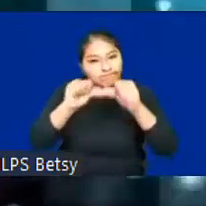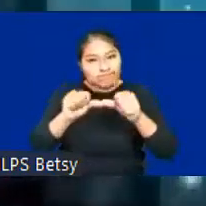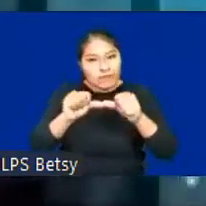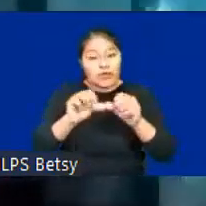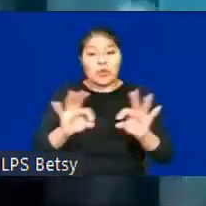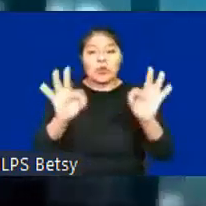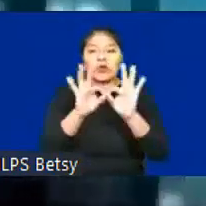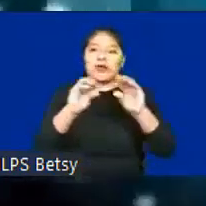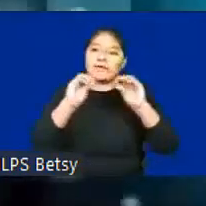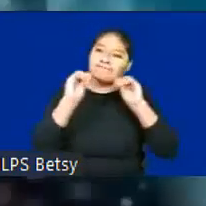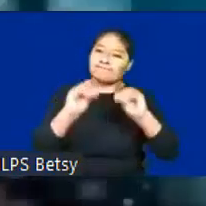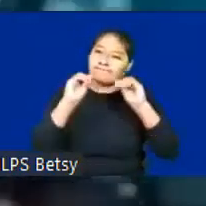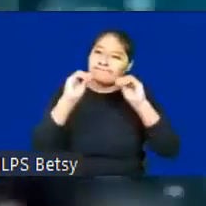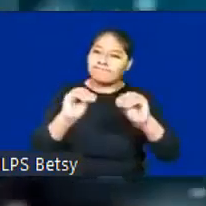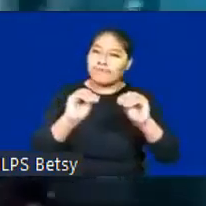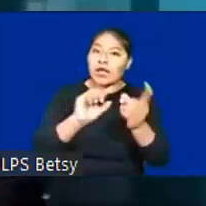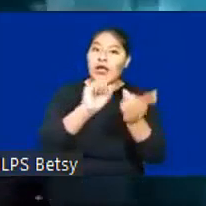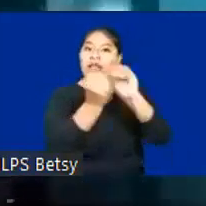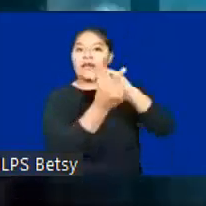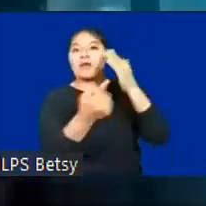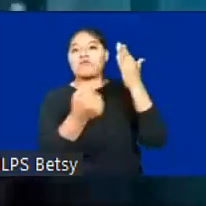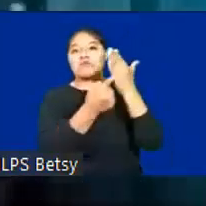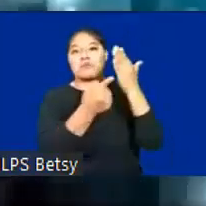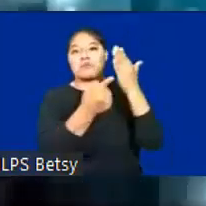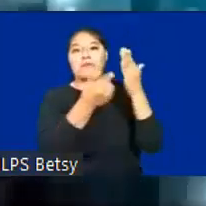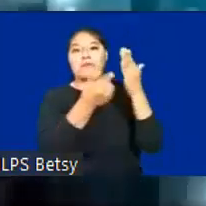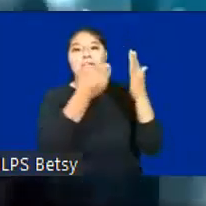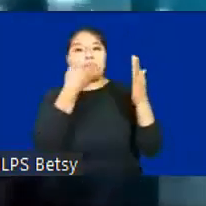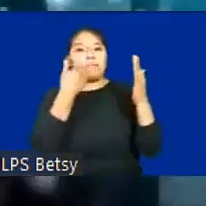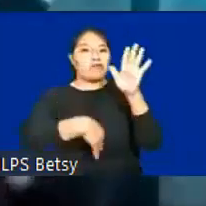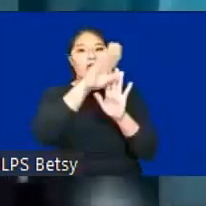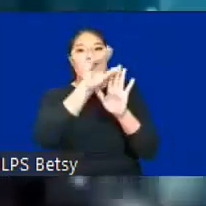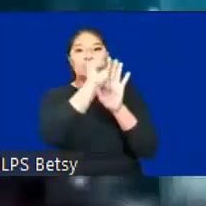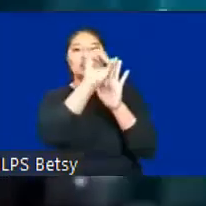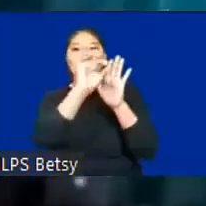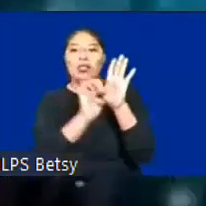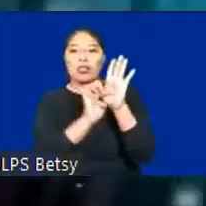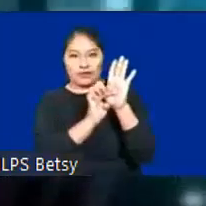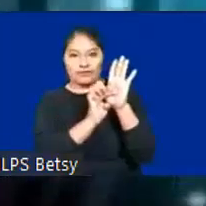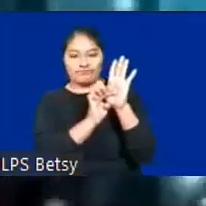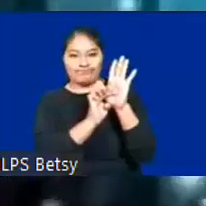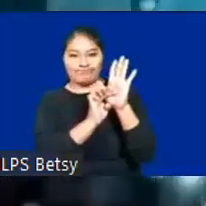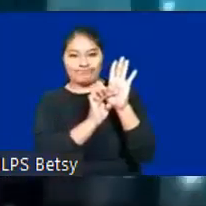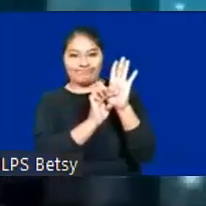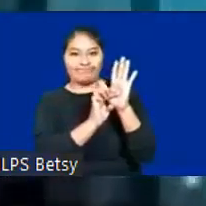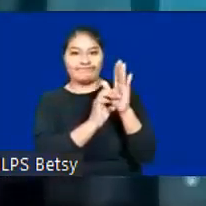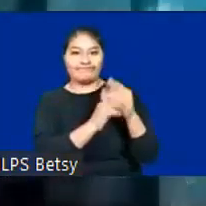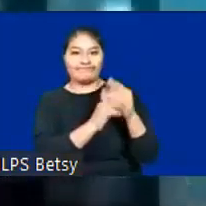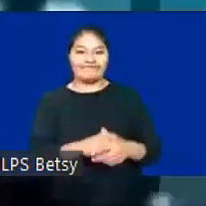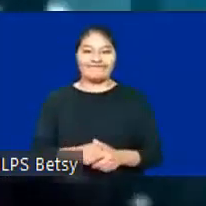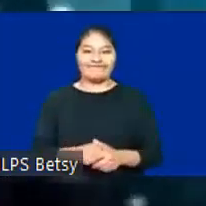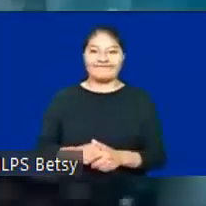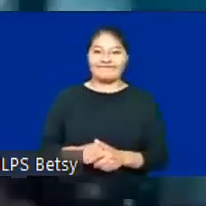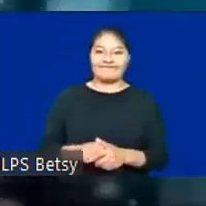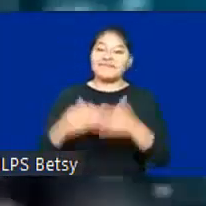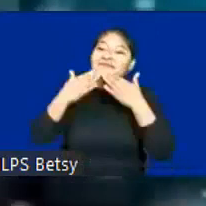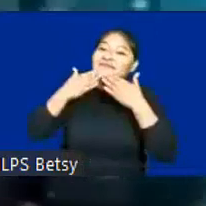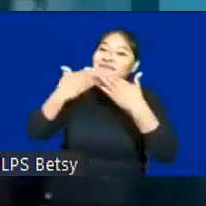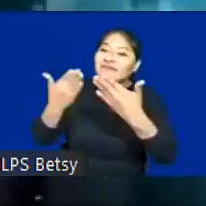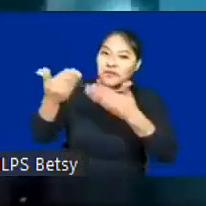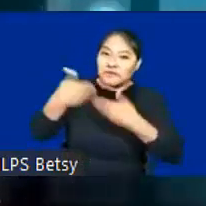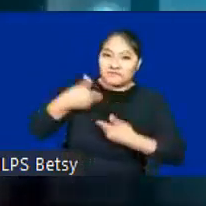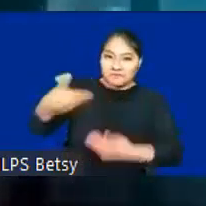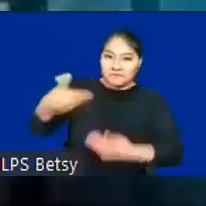de transformación digital. Les agradezco nuevamente a la organización por esta oportunidad. Y